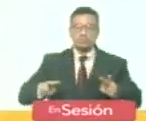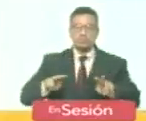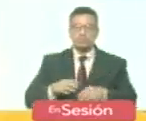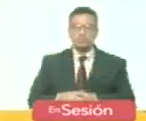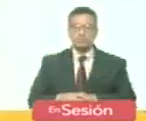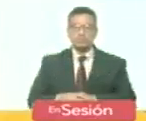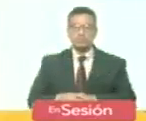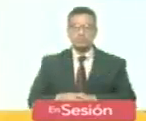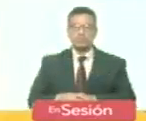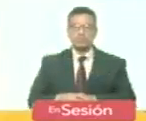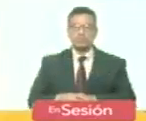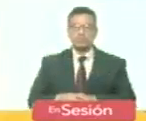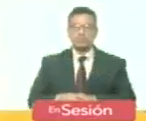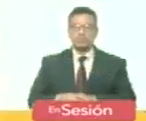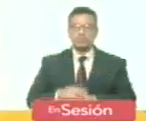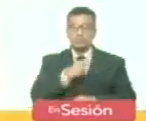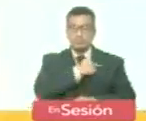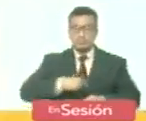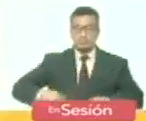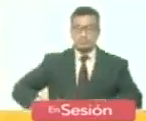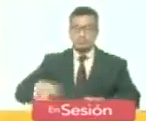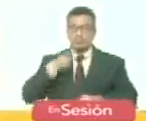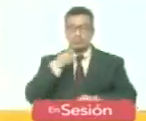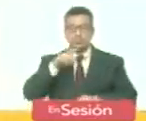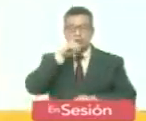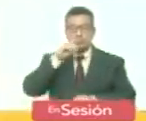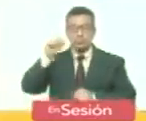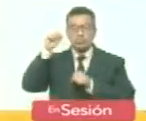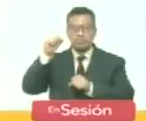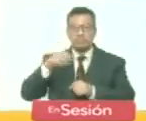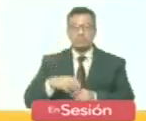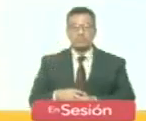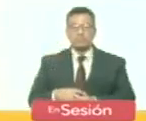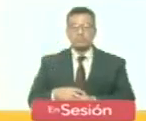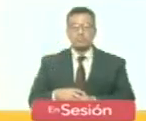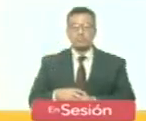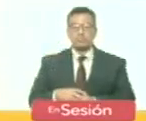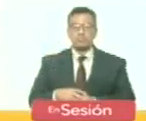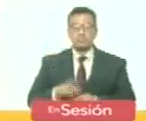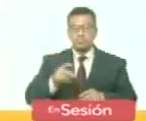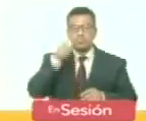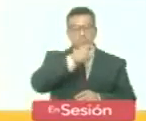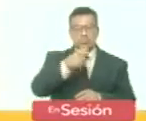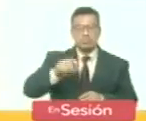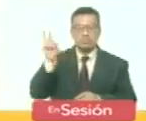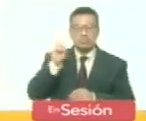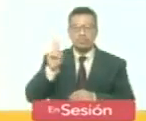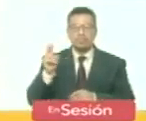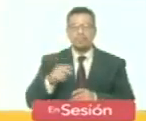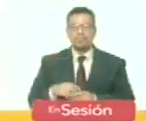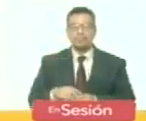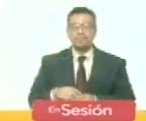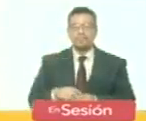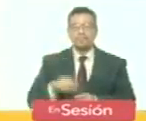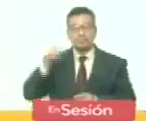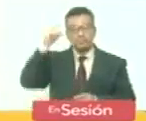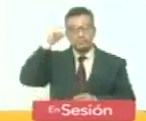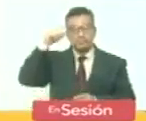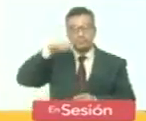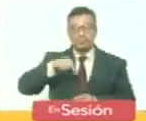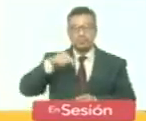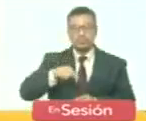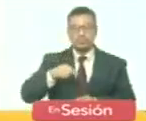tal, presidente Nicolás Maduro, pueblo de Venezuela, hoy